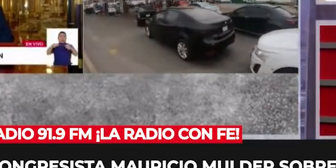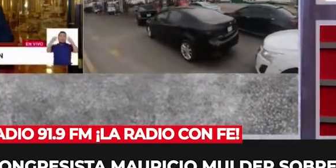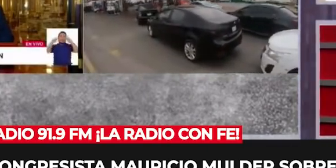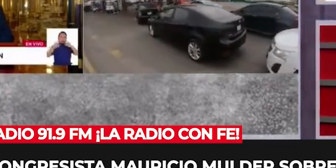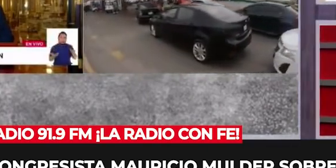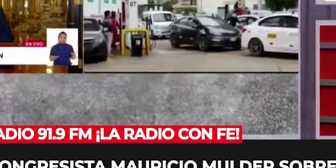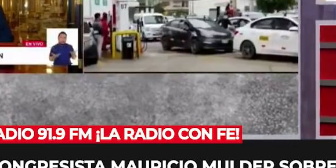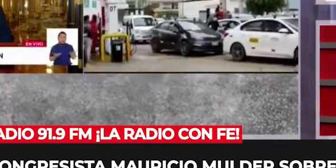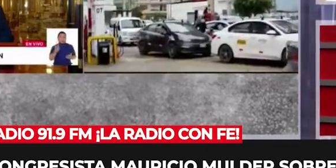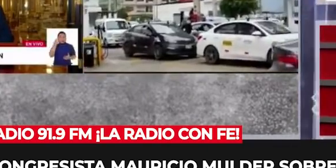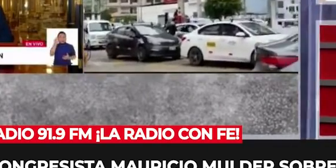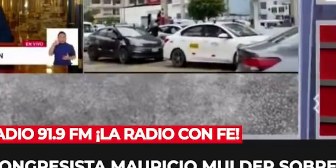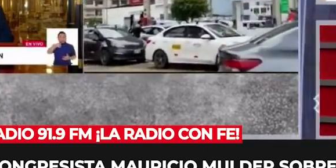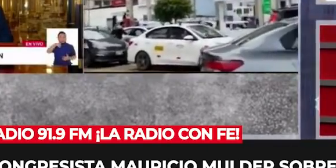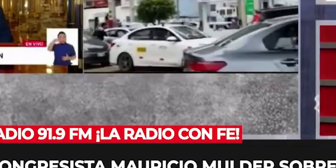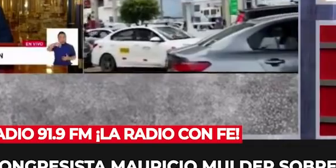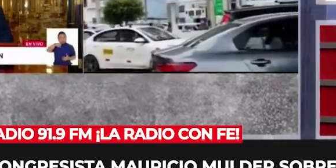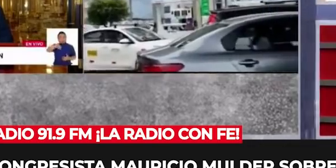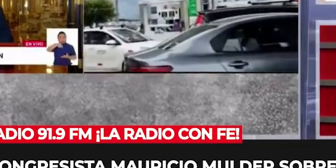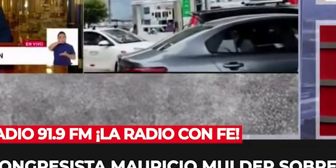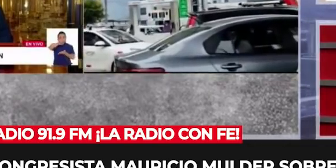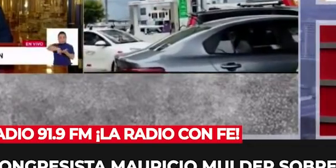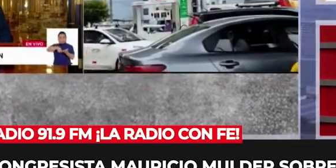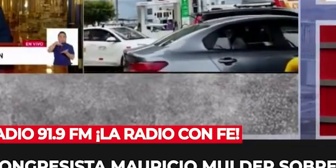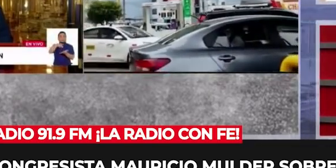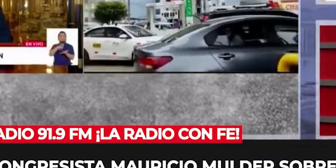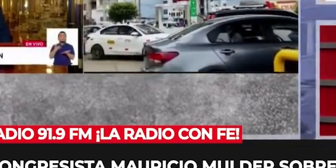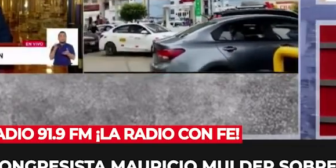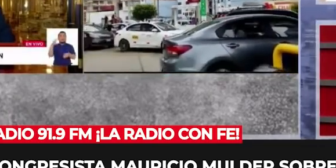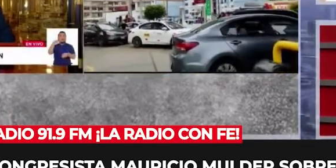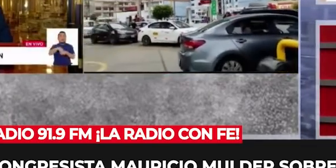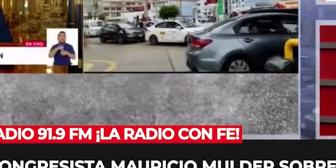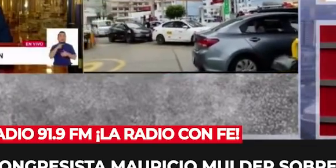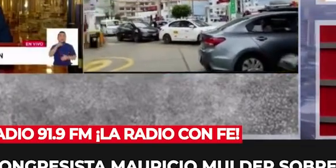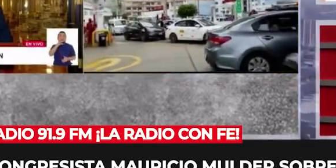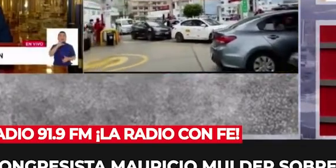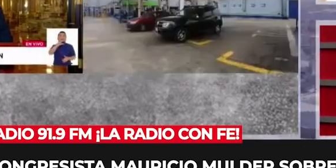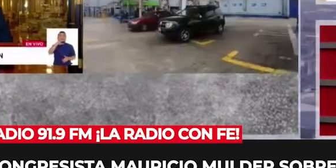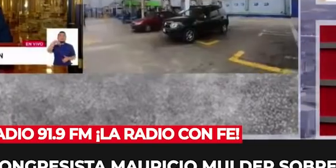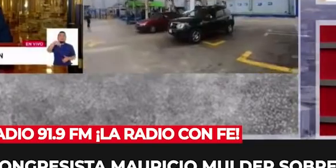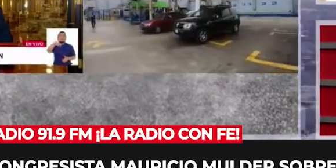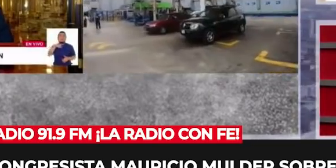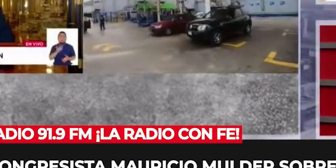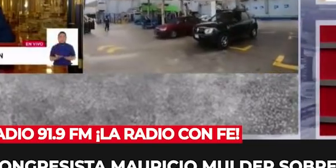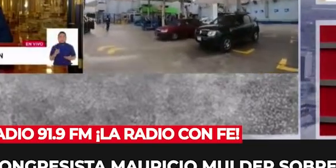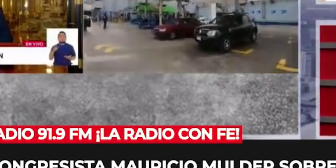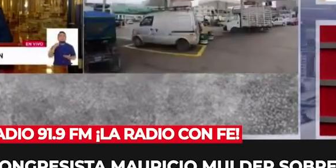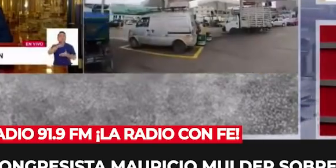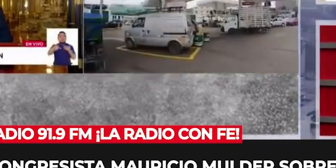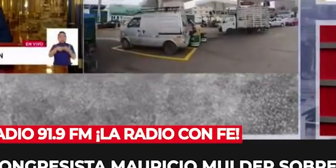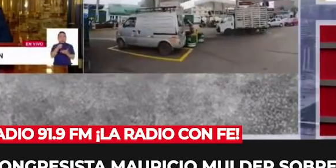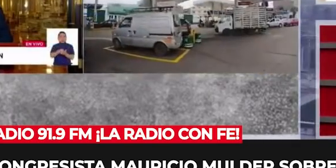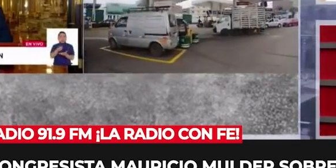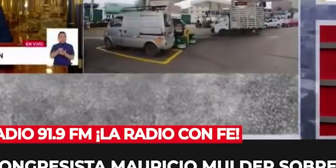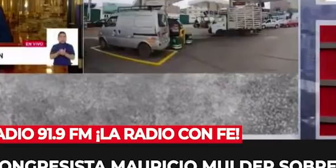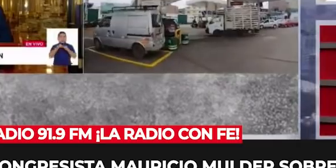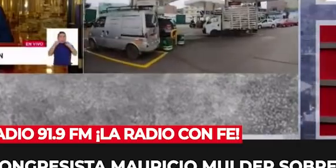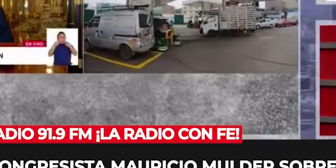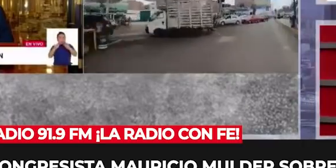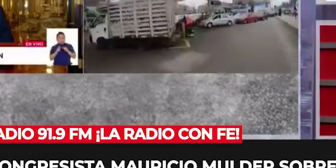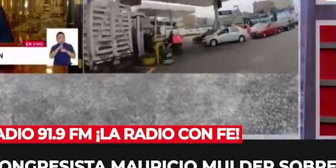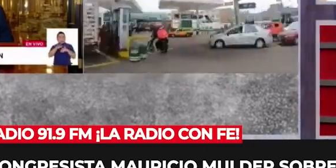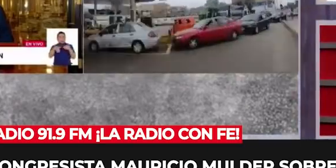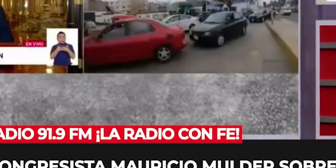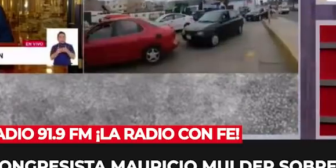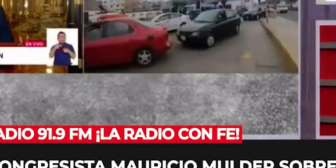también están tratando de rodear a Castillo, ¿no? Castillo en este caso, pero de ahí es